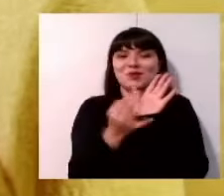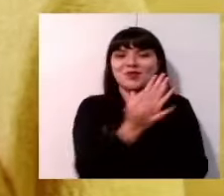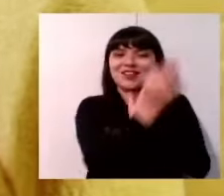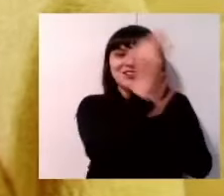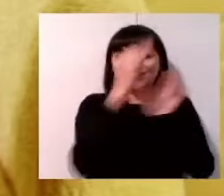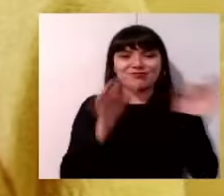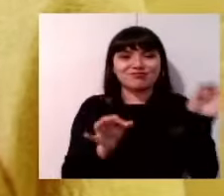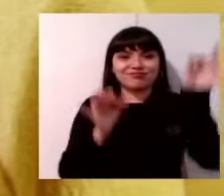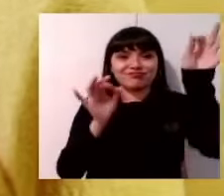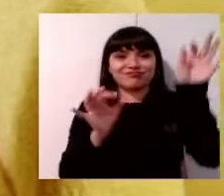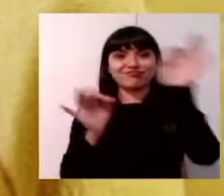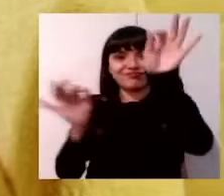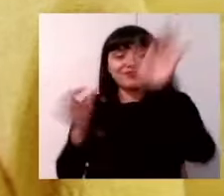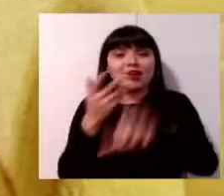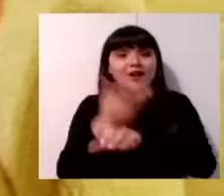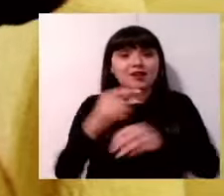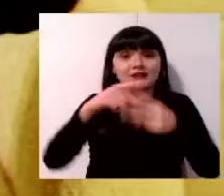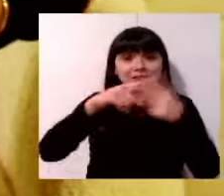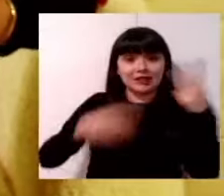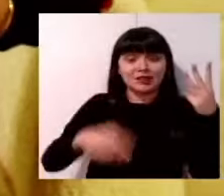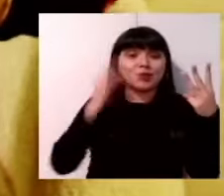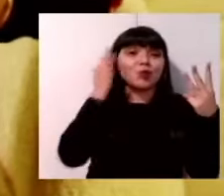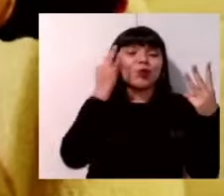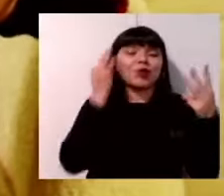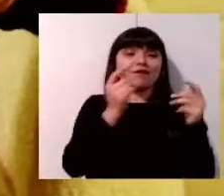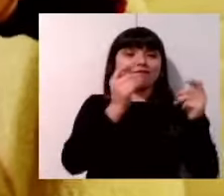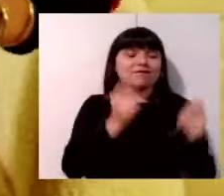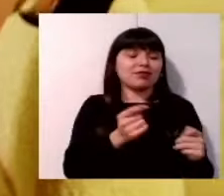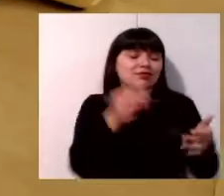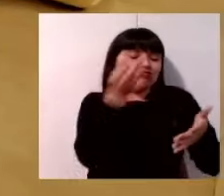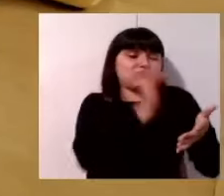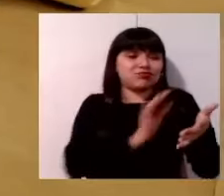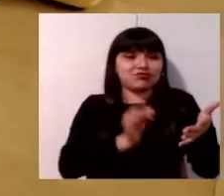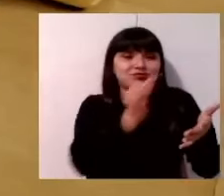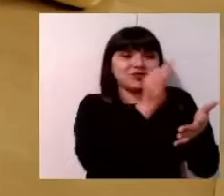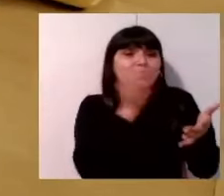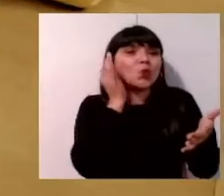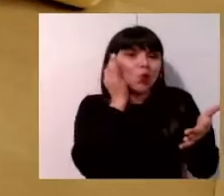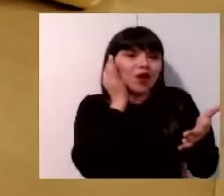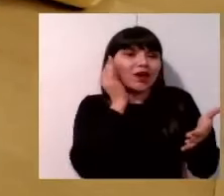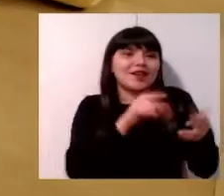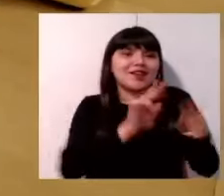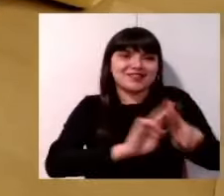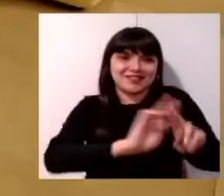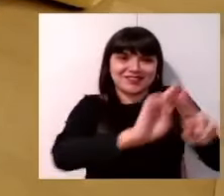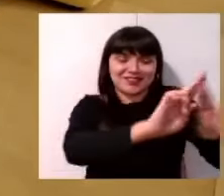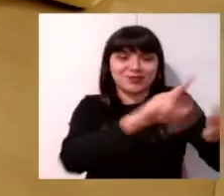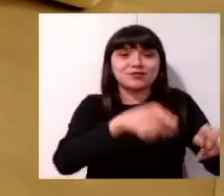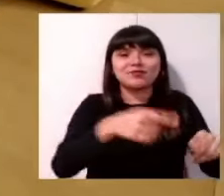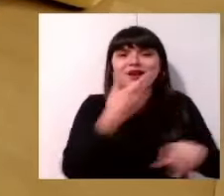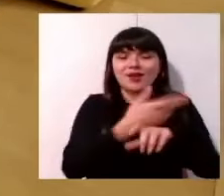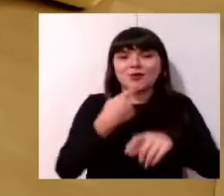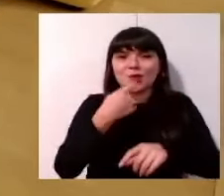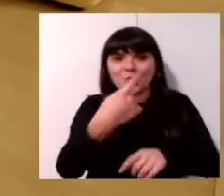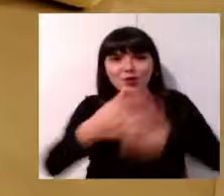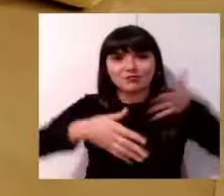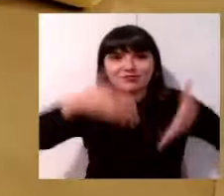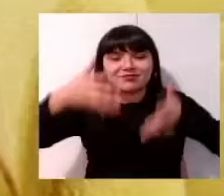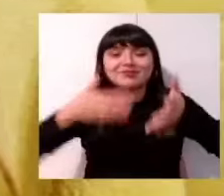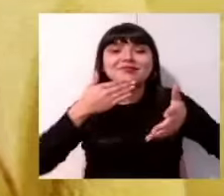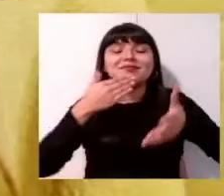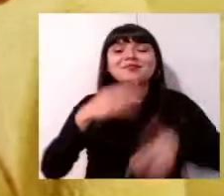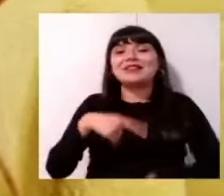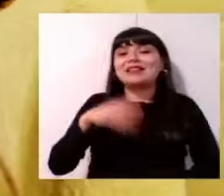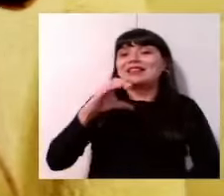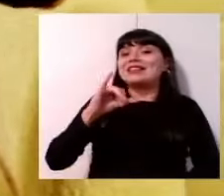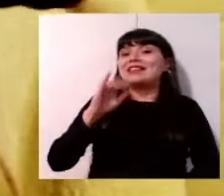son 3 ilustradoras chilenas las que participaron de esta colección. Vamos a tener distintos cuentacuentos. Se viene Cyber Monday también. Así que